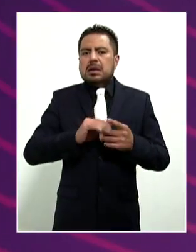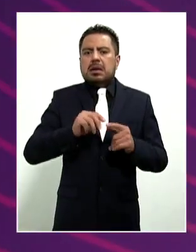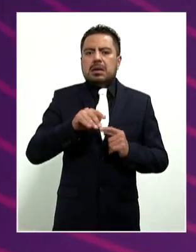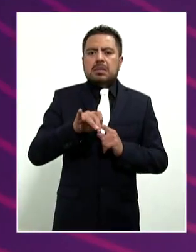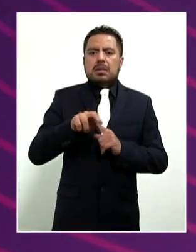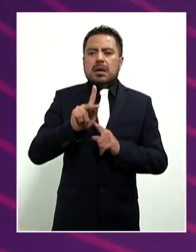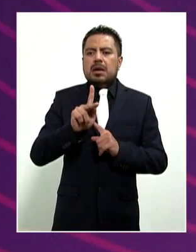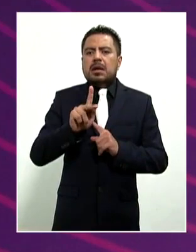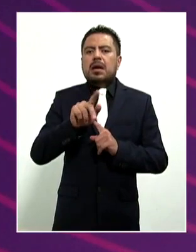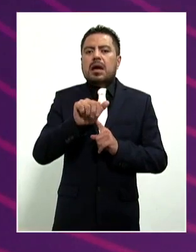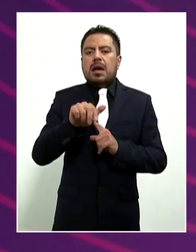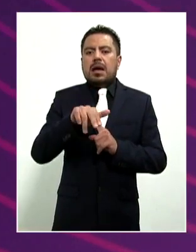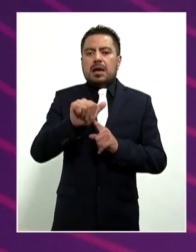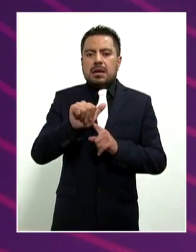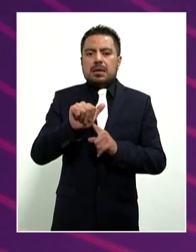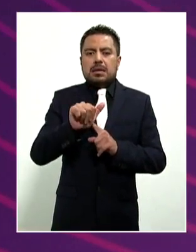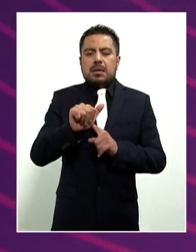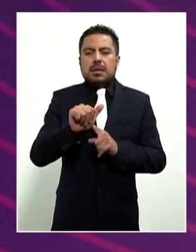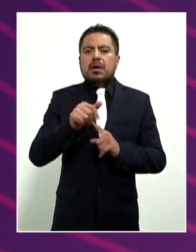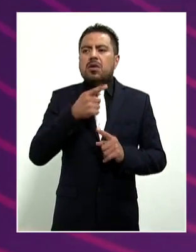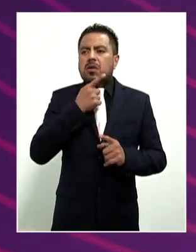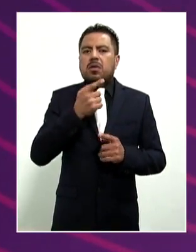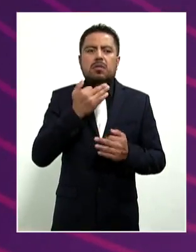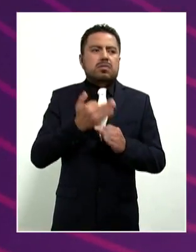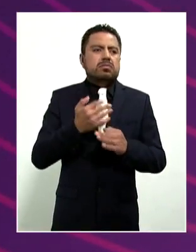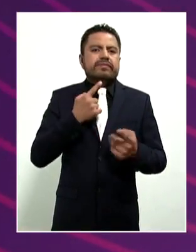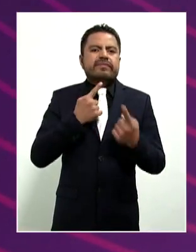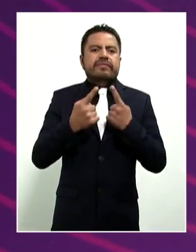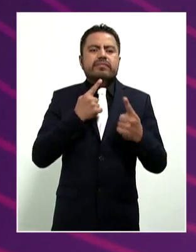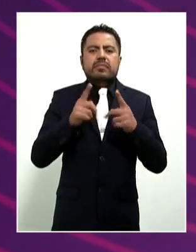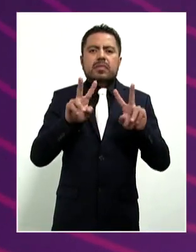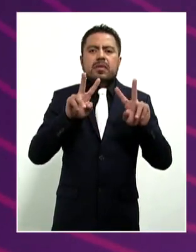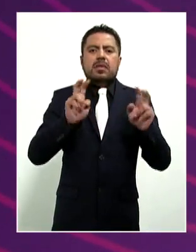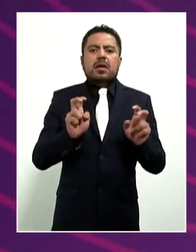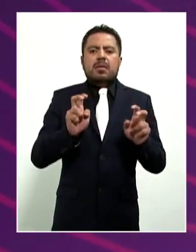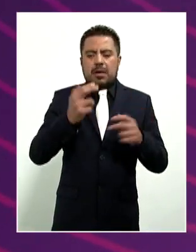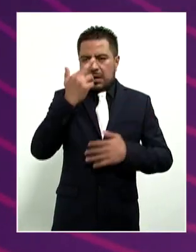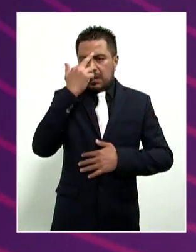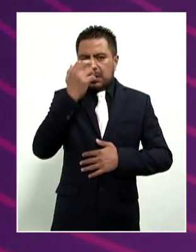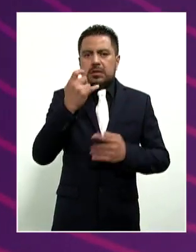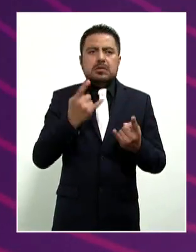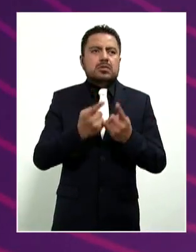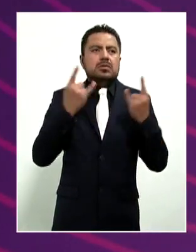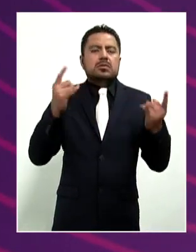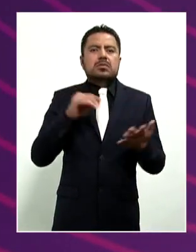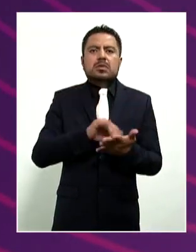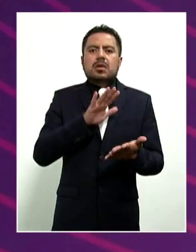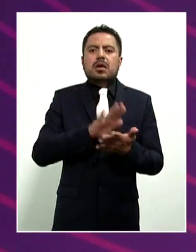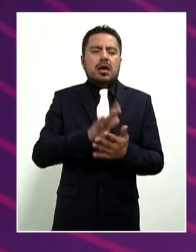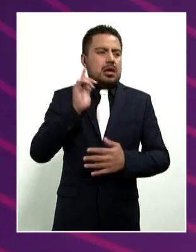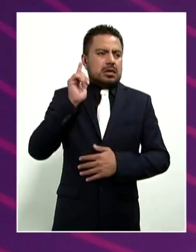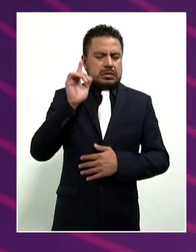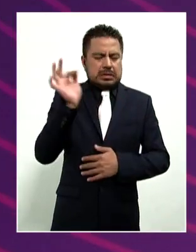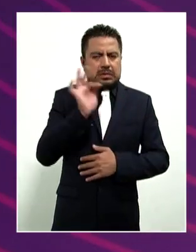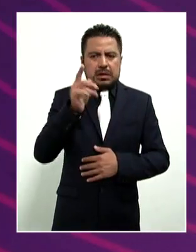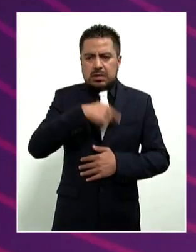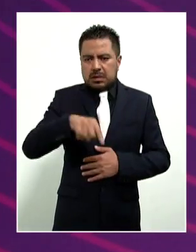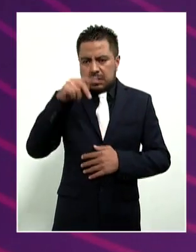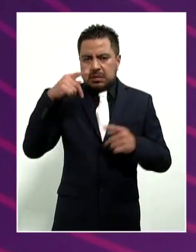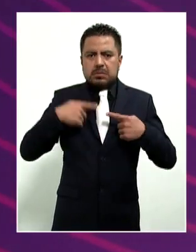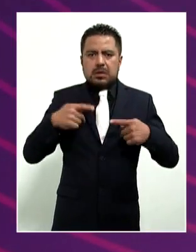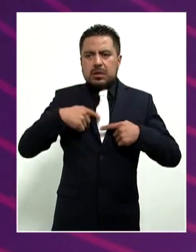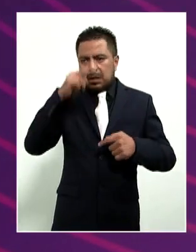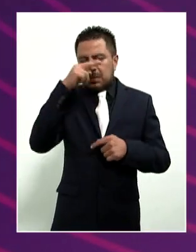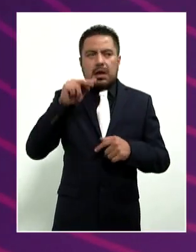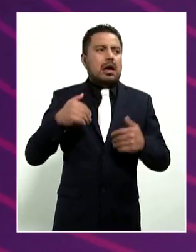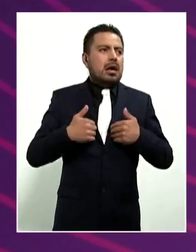y Ana, que habláramos un poco también del tema en razón de lo histórico. A lo mejor las personas en México